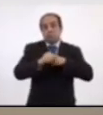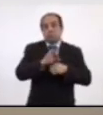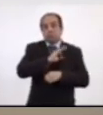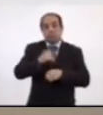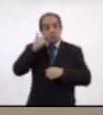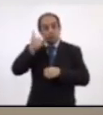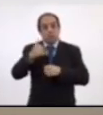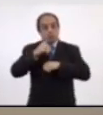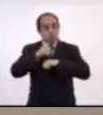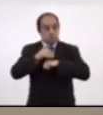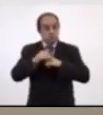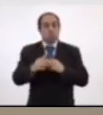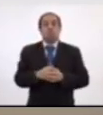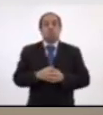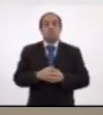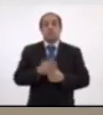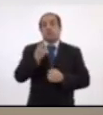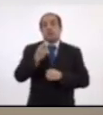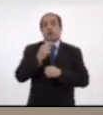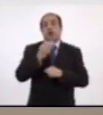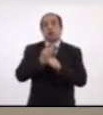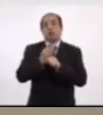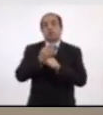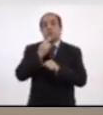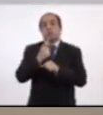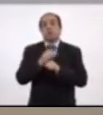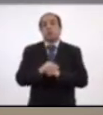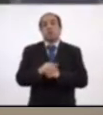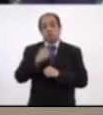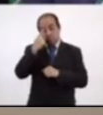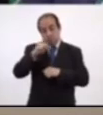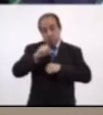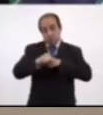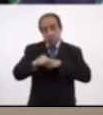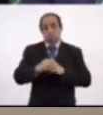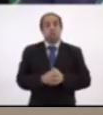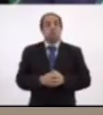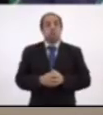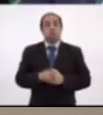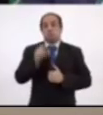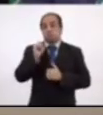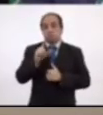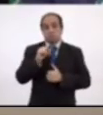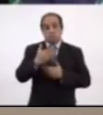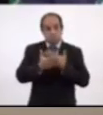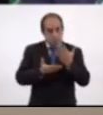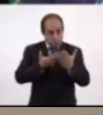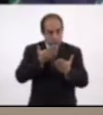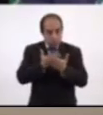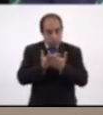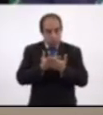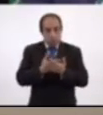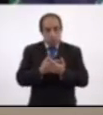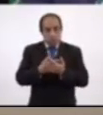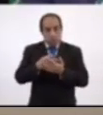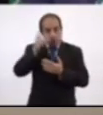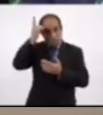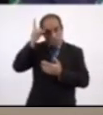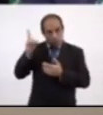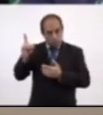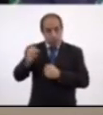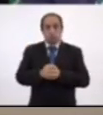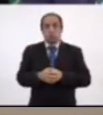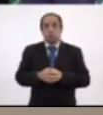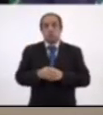pueda llamar a estos números, porque este es el mejor momento justamente para recuperar. Lo mismo en los servicios de diagnóstico y